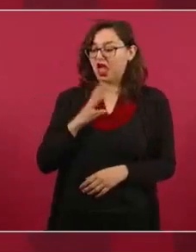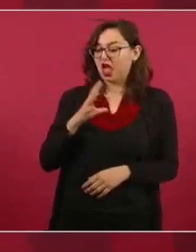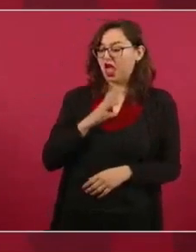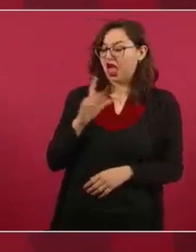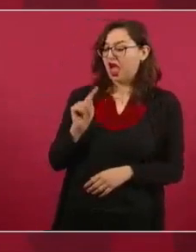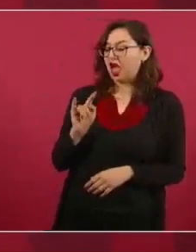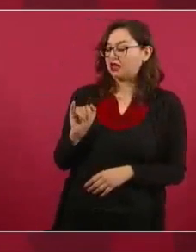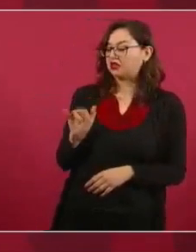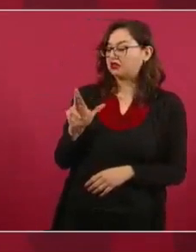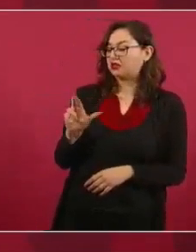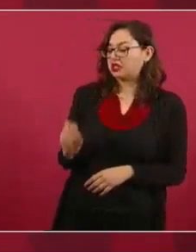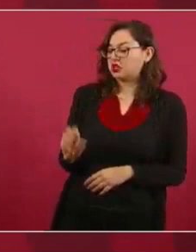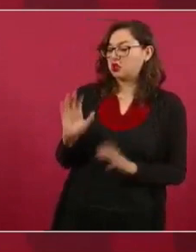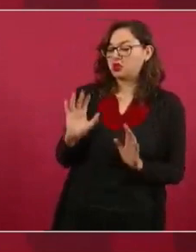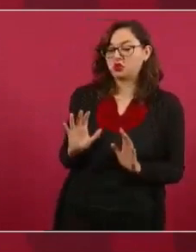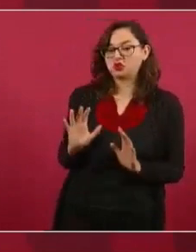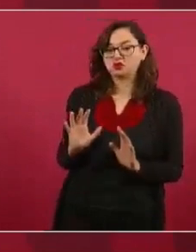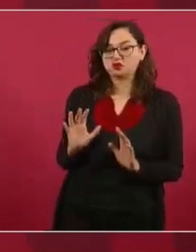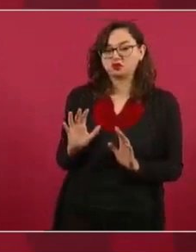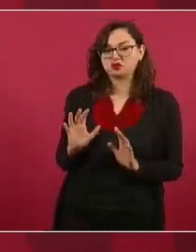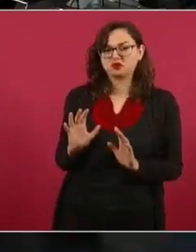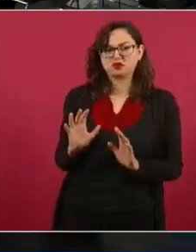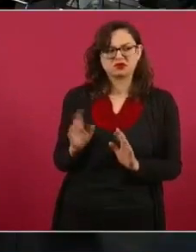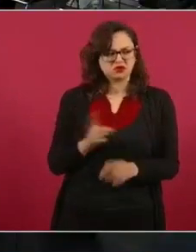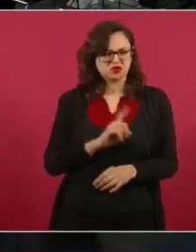No, no, no, no. No dijeron.